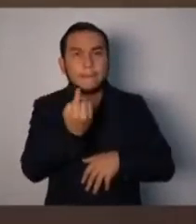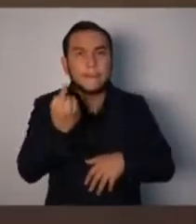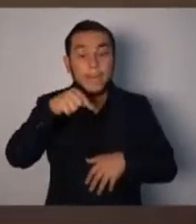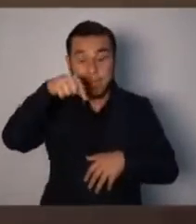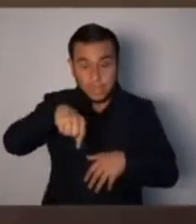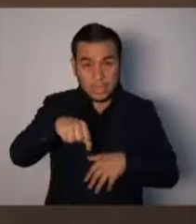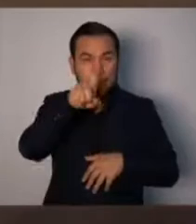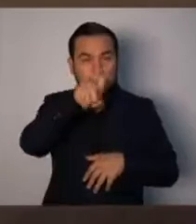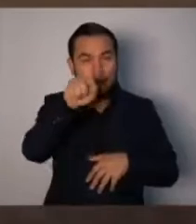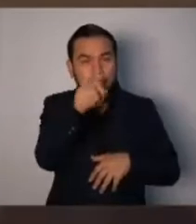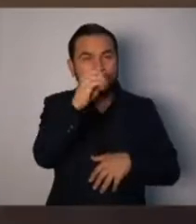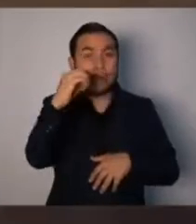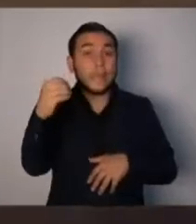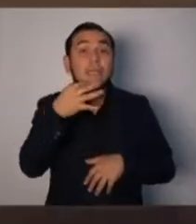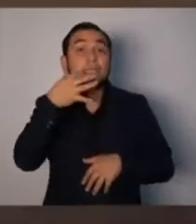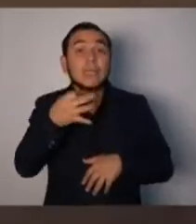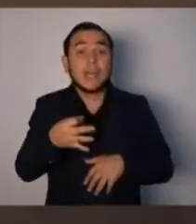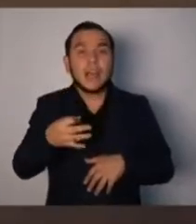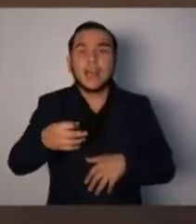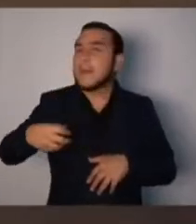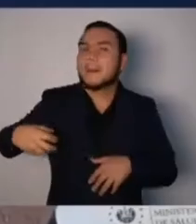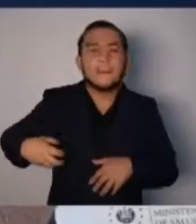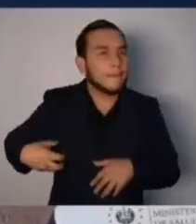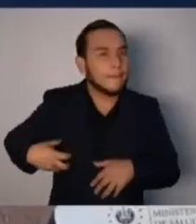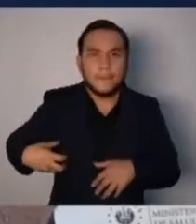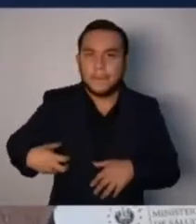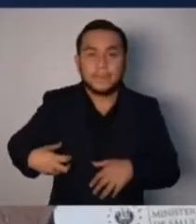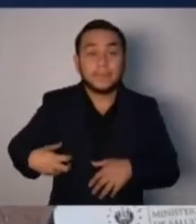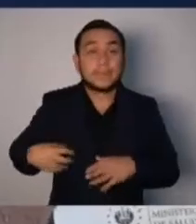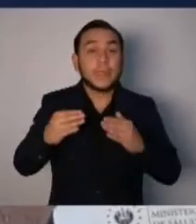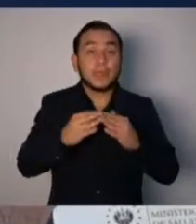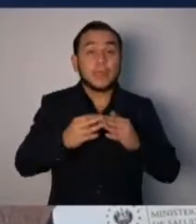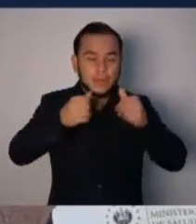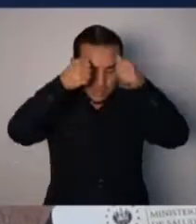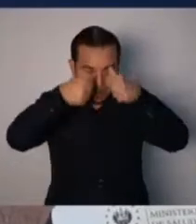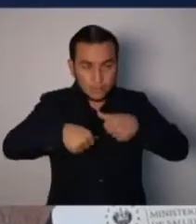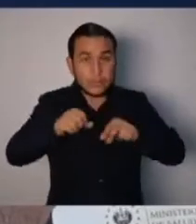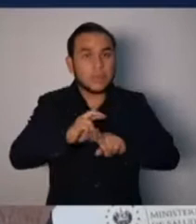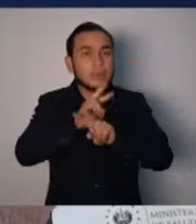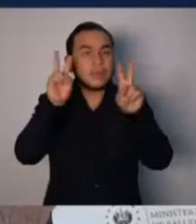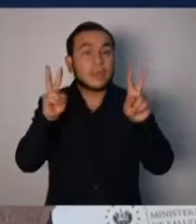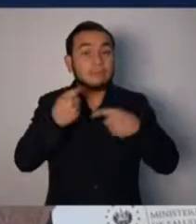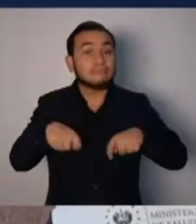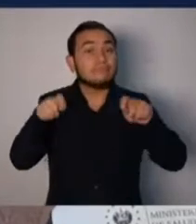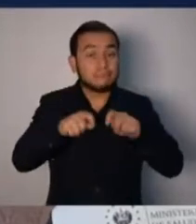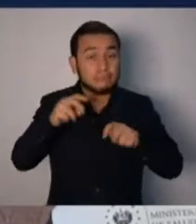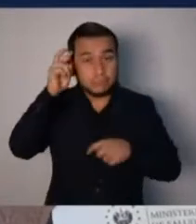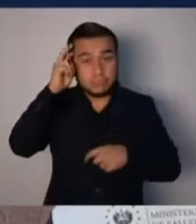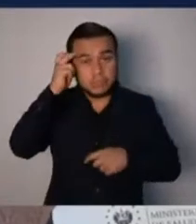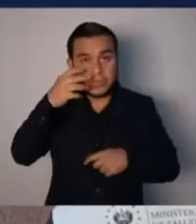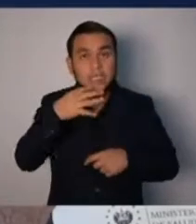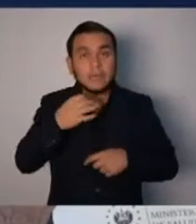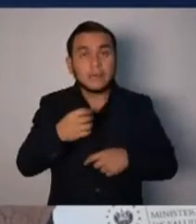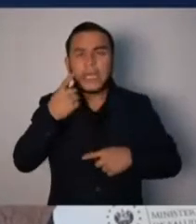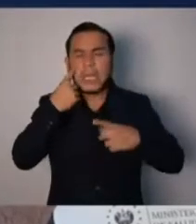mozote y fue una farsa como los acuerdos de paz hay está mancillando los